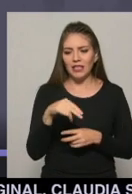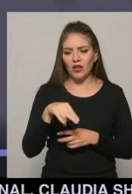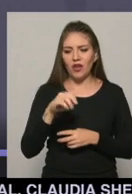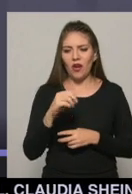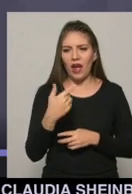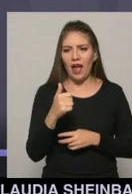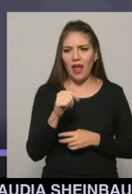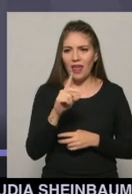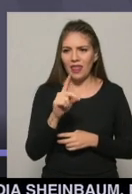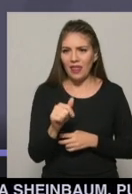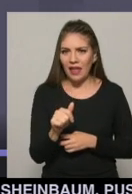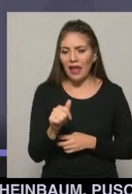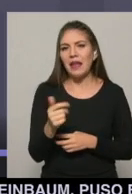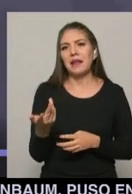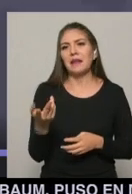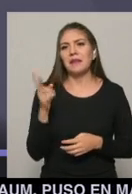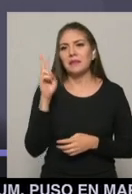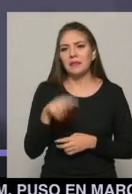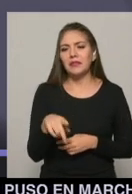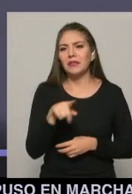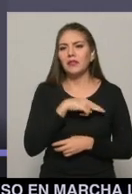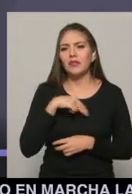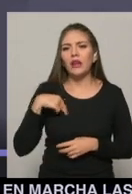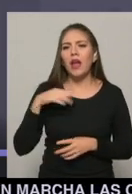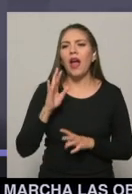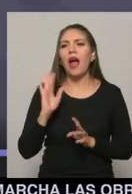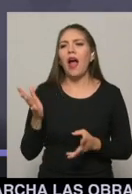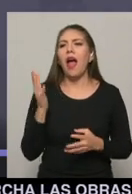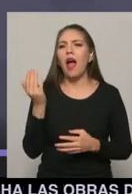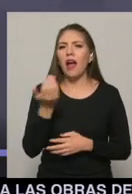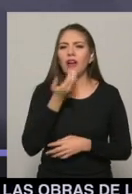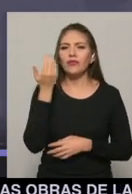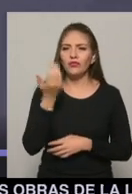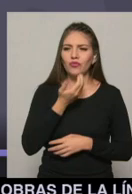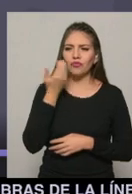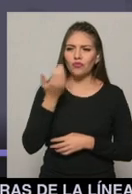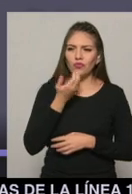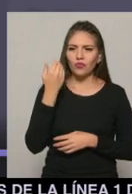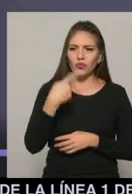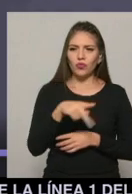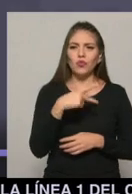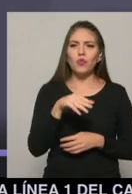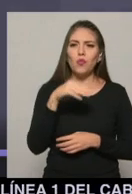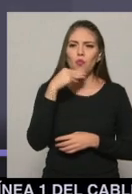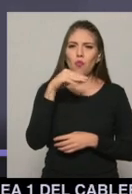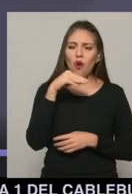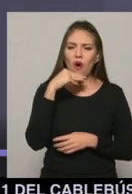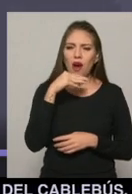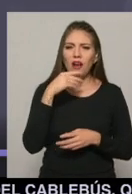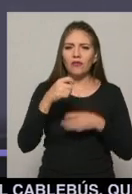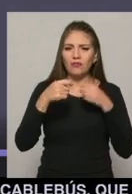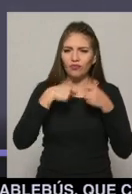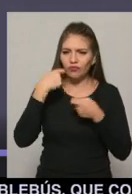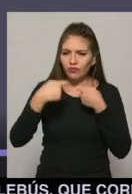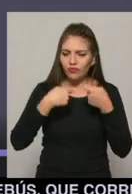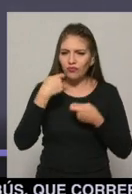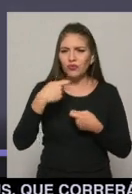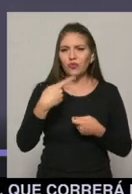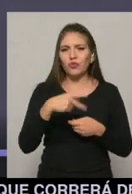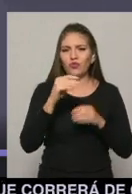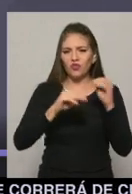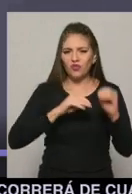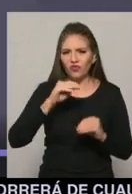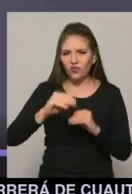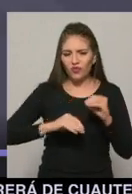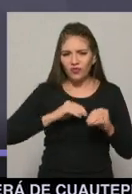a quien no se le antoja, nosotros ya estamos acostumbrados, nosotras estamos acostumbrados ya pues al mole poblano, a este tipo de ingredientes que además